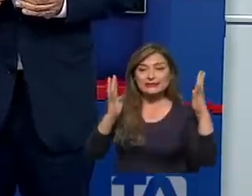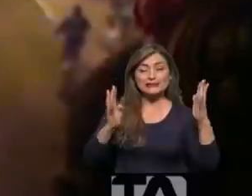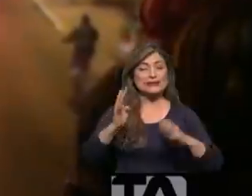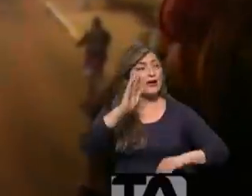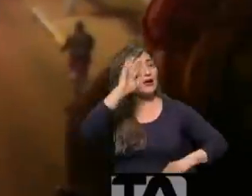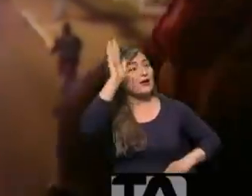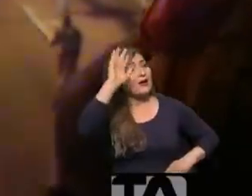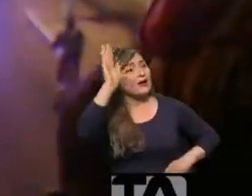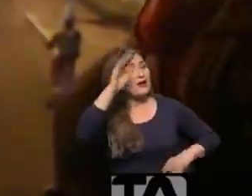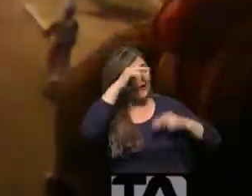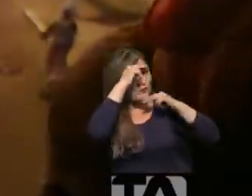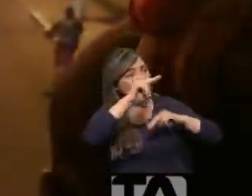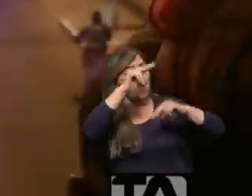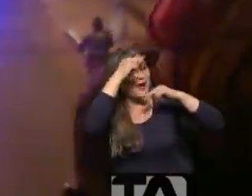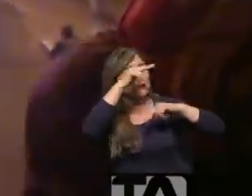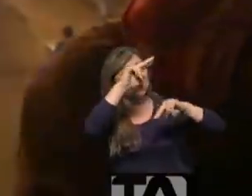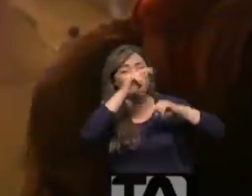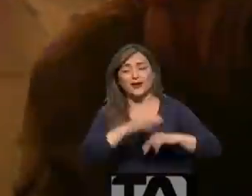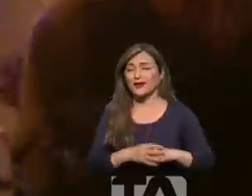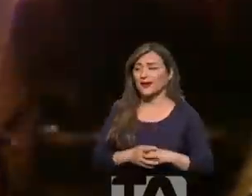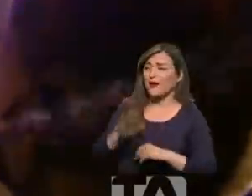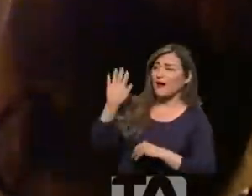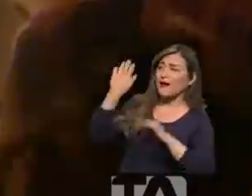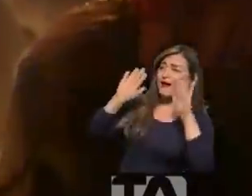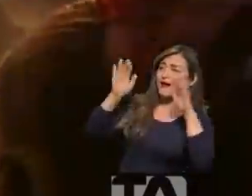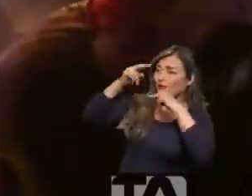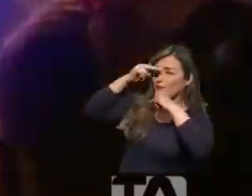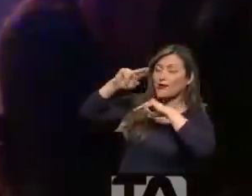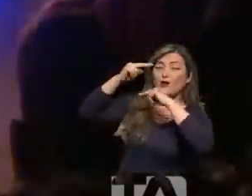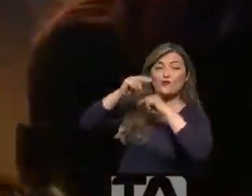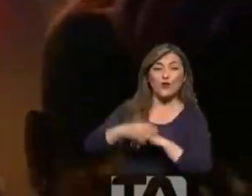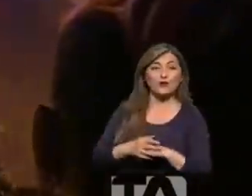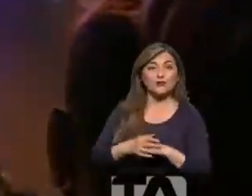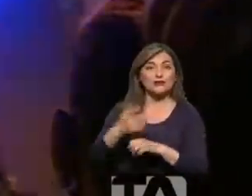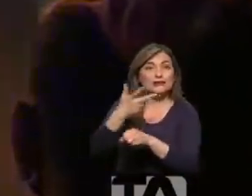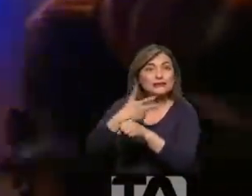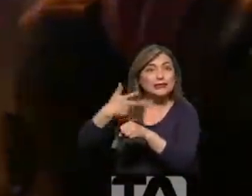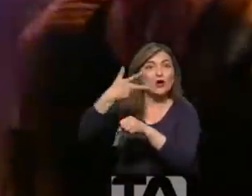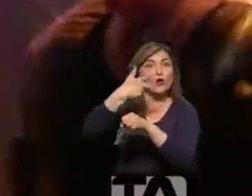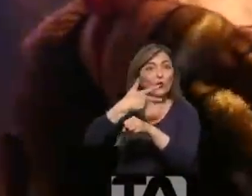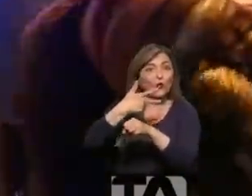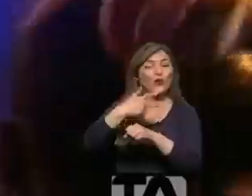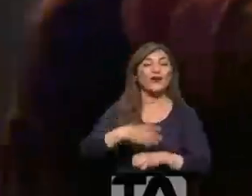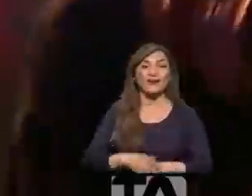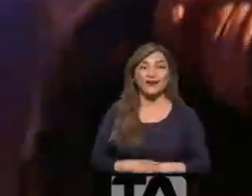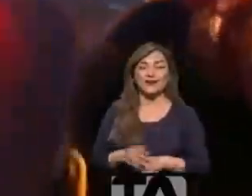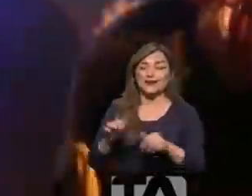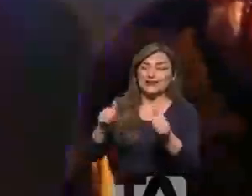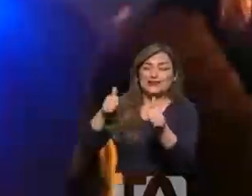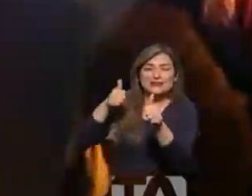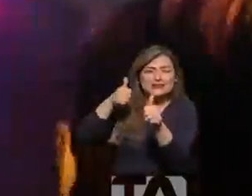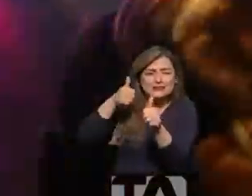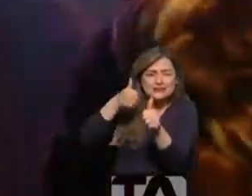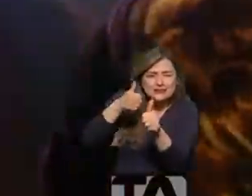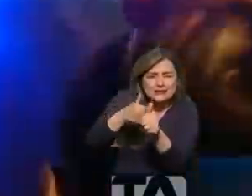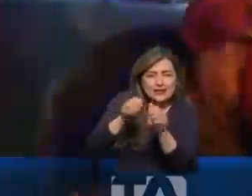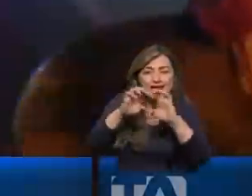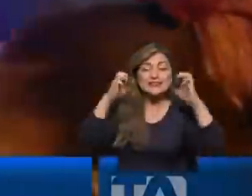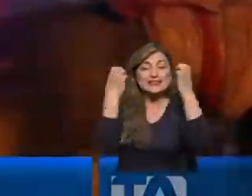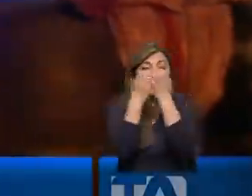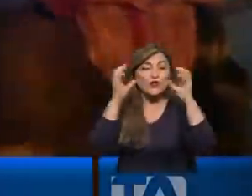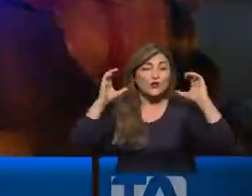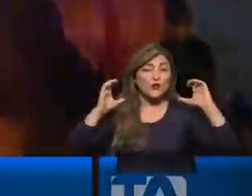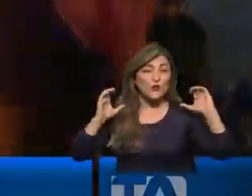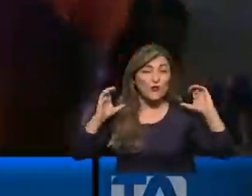para rendirles el homenaje. Casi 3 horas de caravana. Ahora ya están muy cerca del Estadio